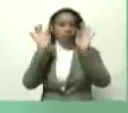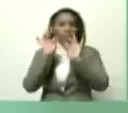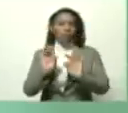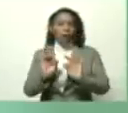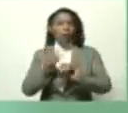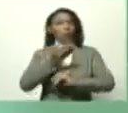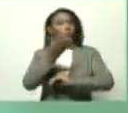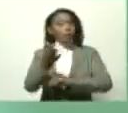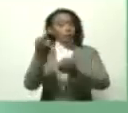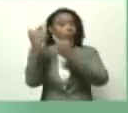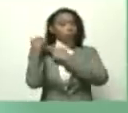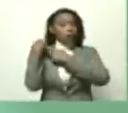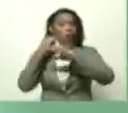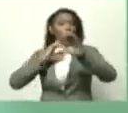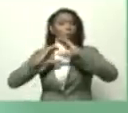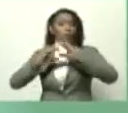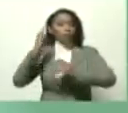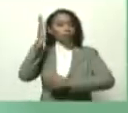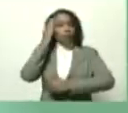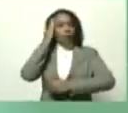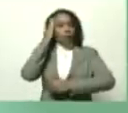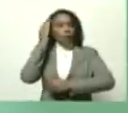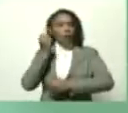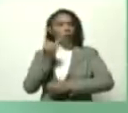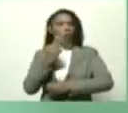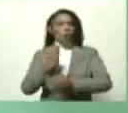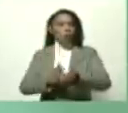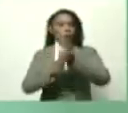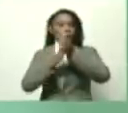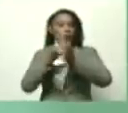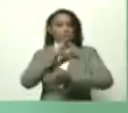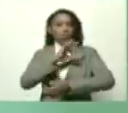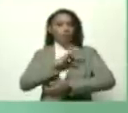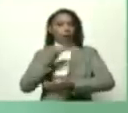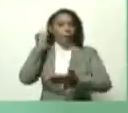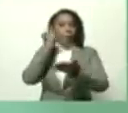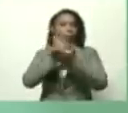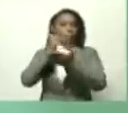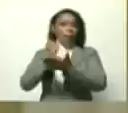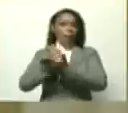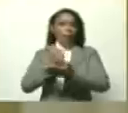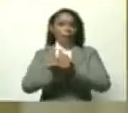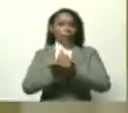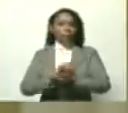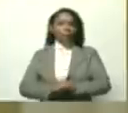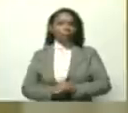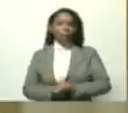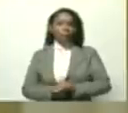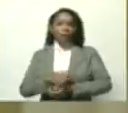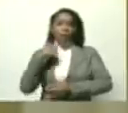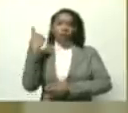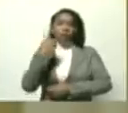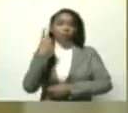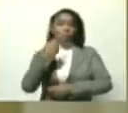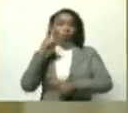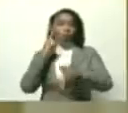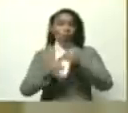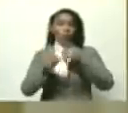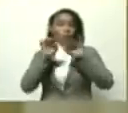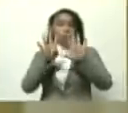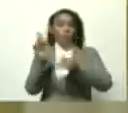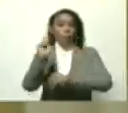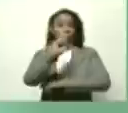como corresponsal de un medio colombiano, sabe cuántos dirigentes sociales colombianos han sido asesinados solamente en los últimos